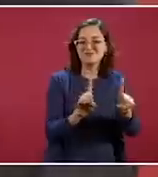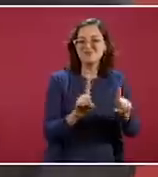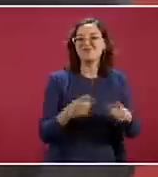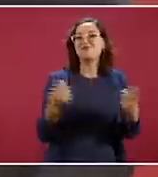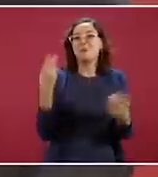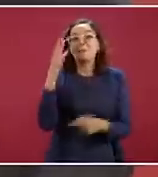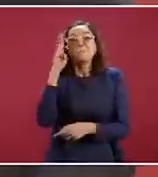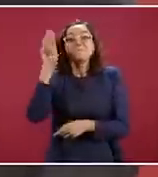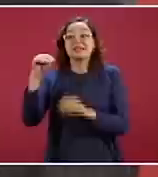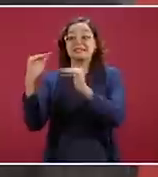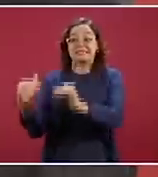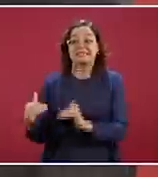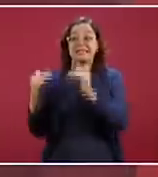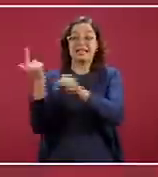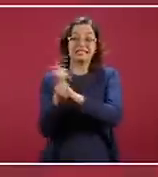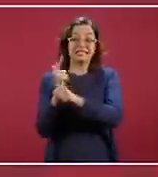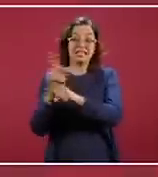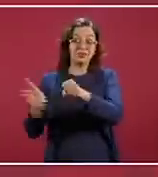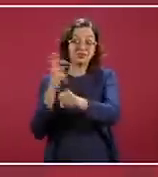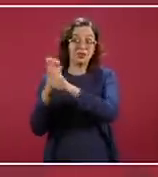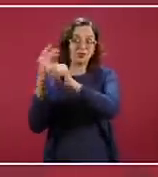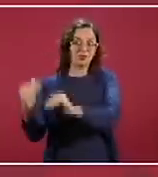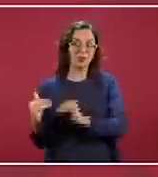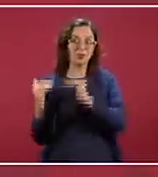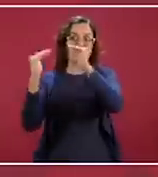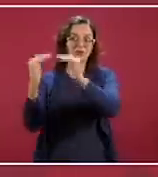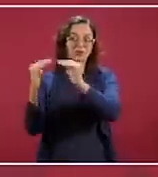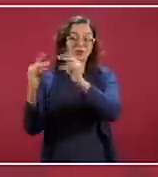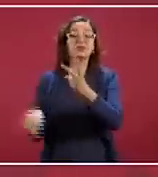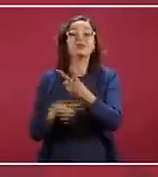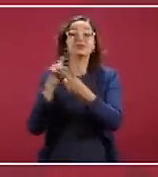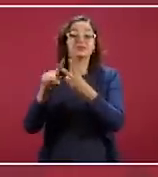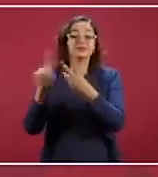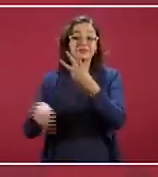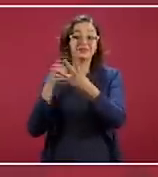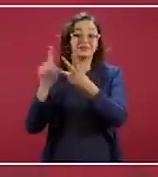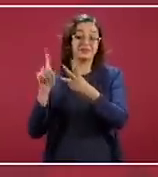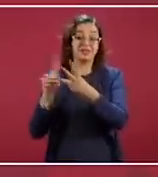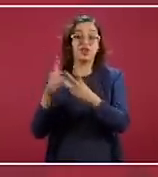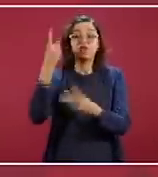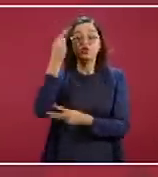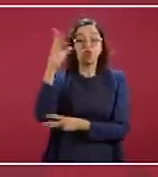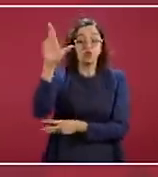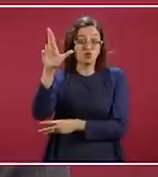de maestro. Y luego el doctorado,